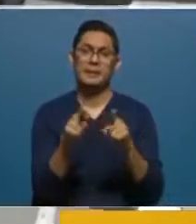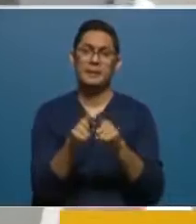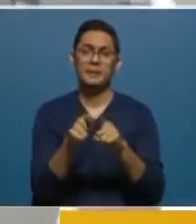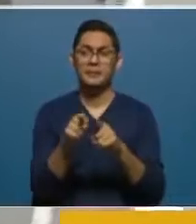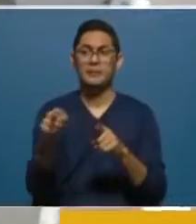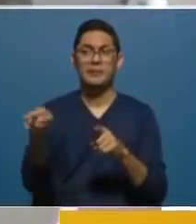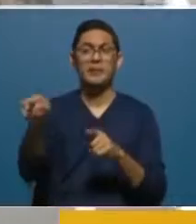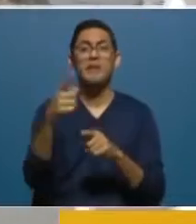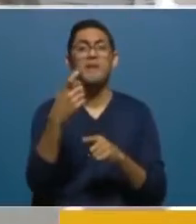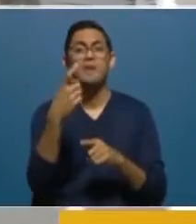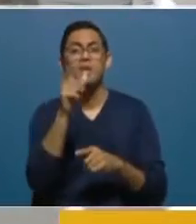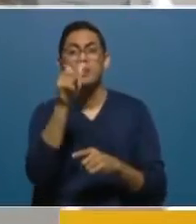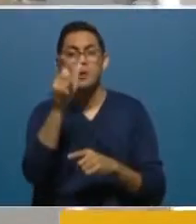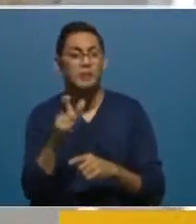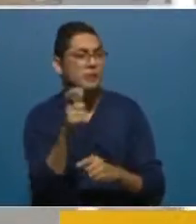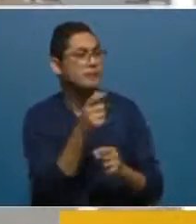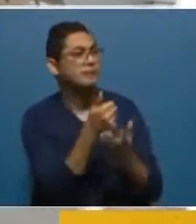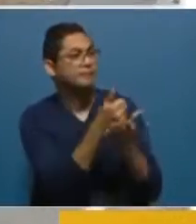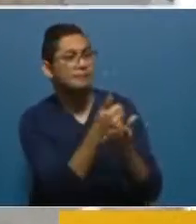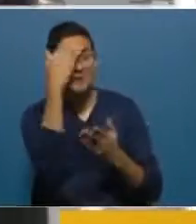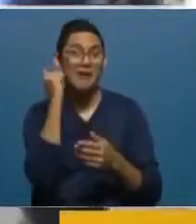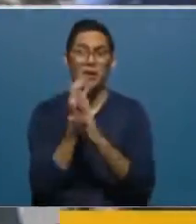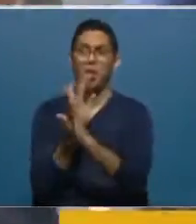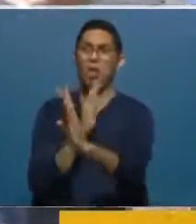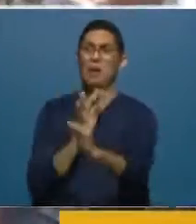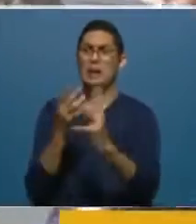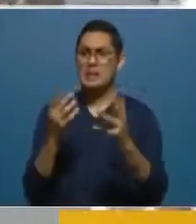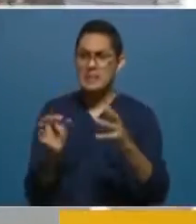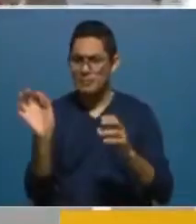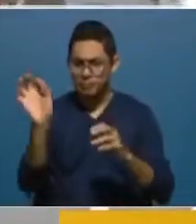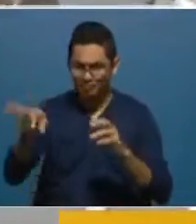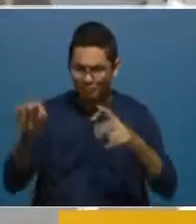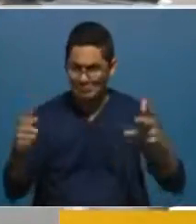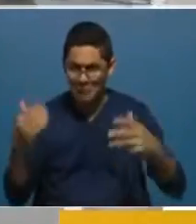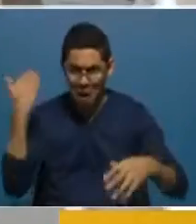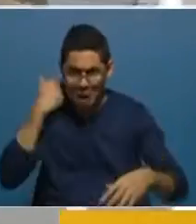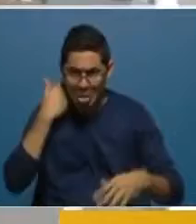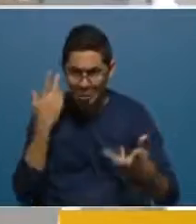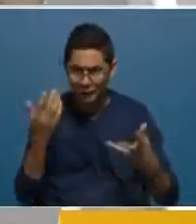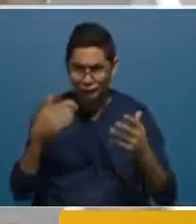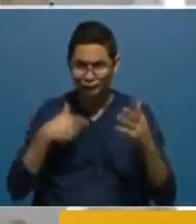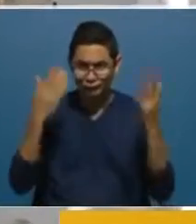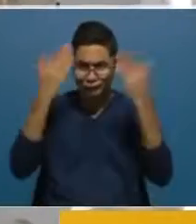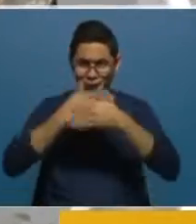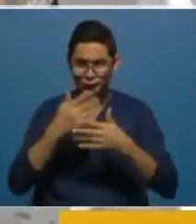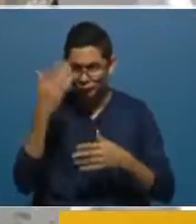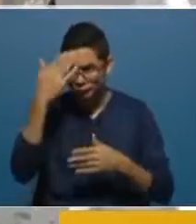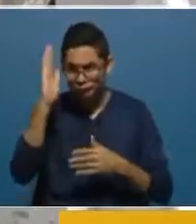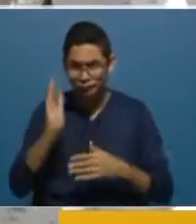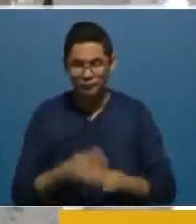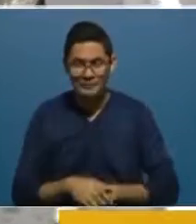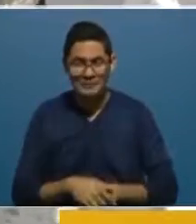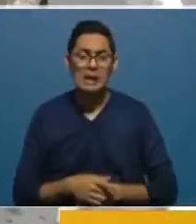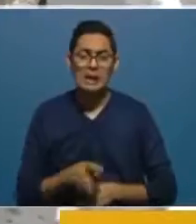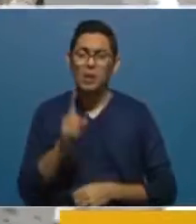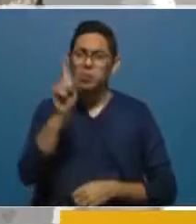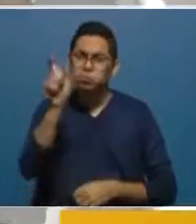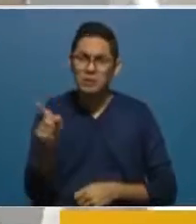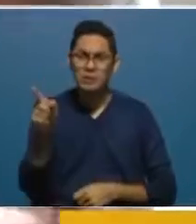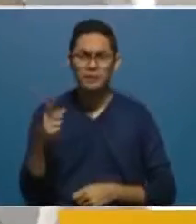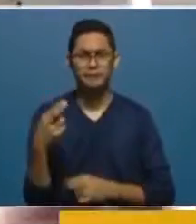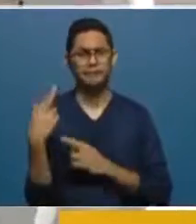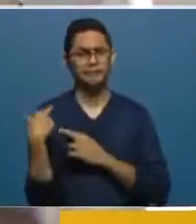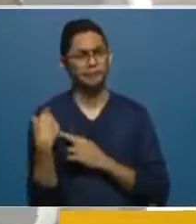ahí que oriente a la persona, porque anoche yo estaba recargando, muchas personas se le comió la moneda porque no sabían utilizarla. Y tienen que tener ahí por lo